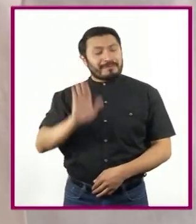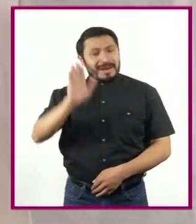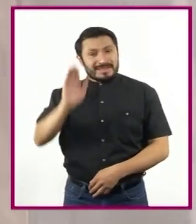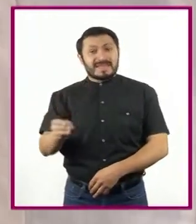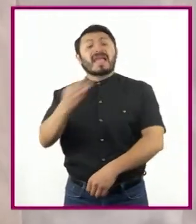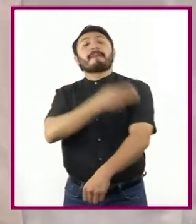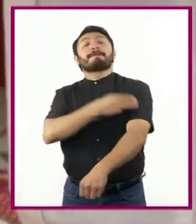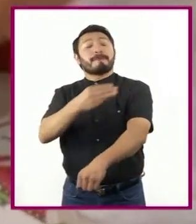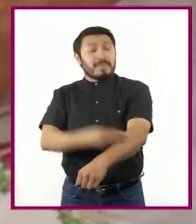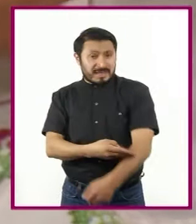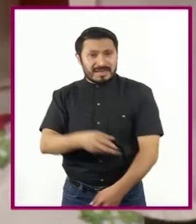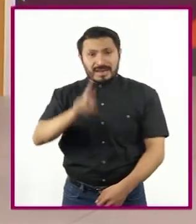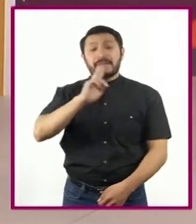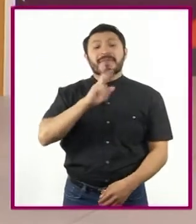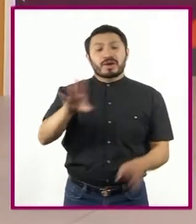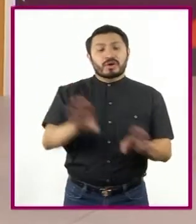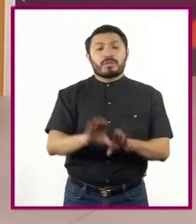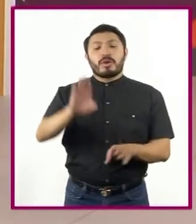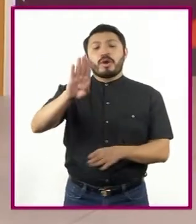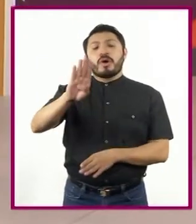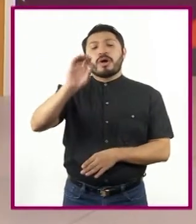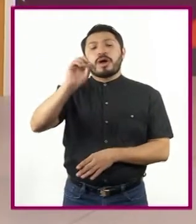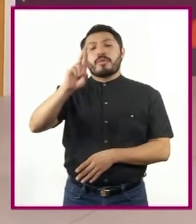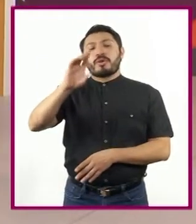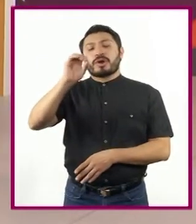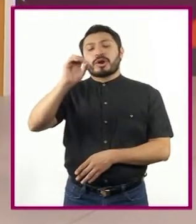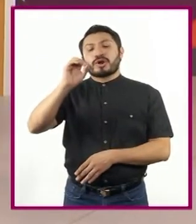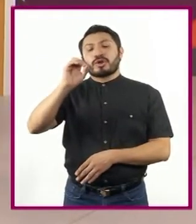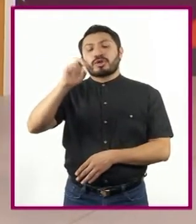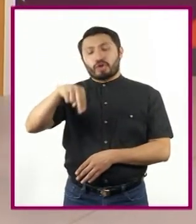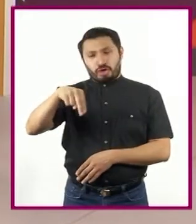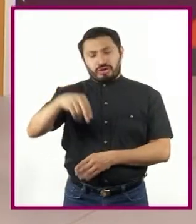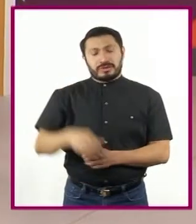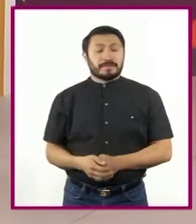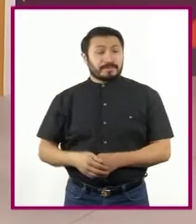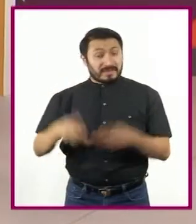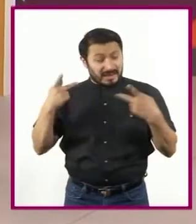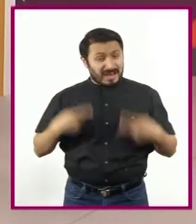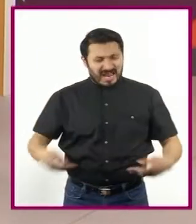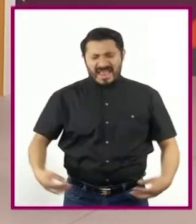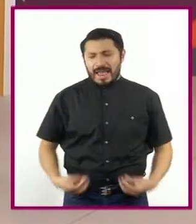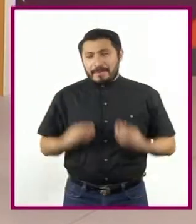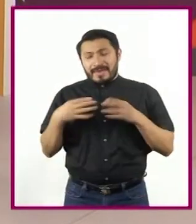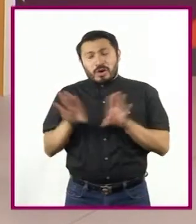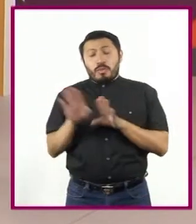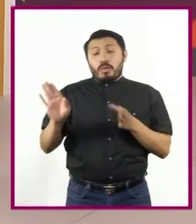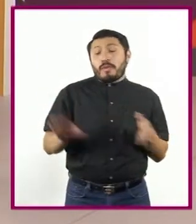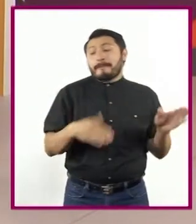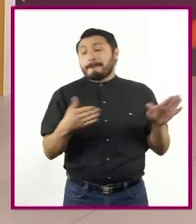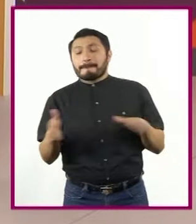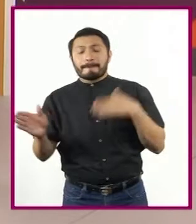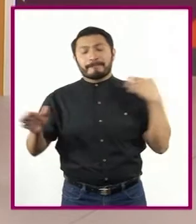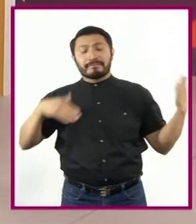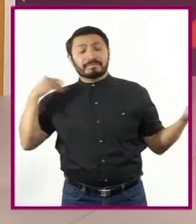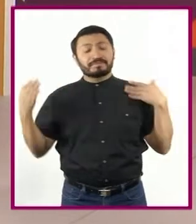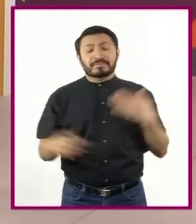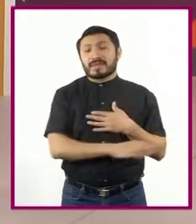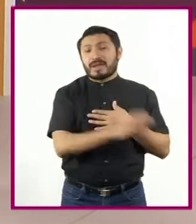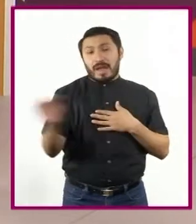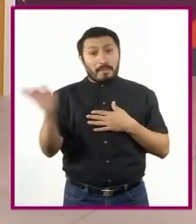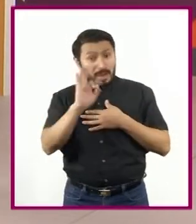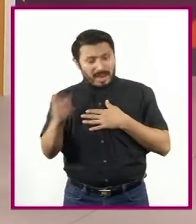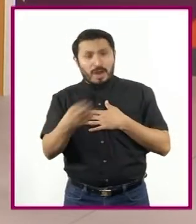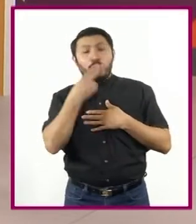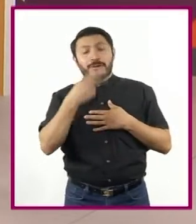mejor conocido como bordón. La gente que vive o va de paseo al campo seguramente lo ha utilizado